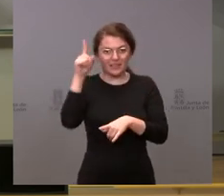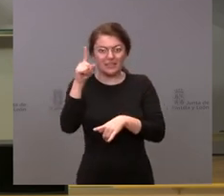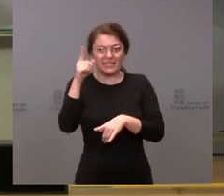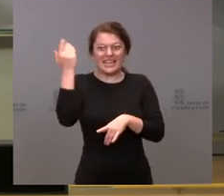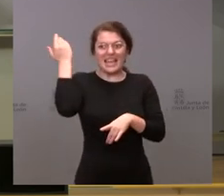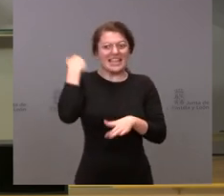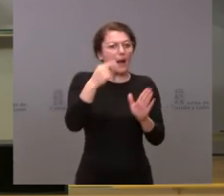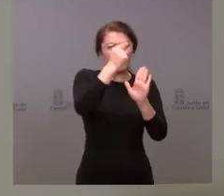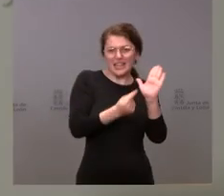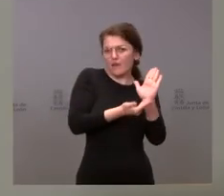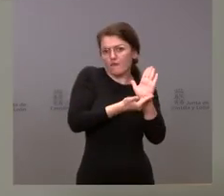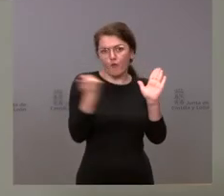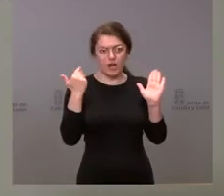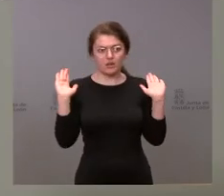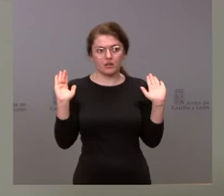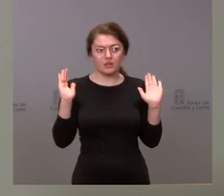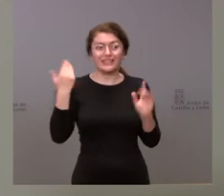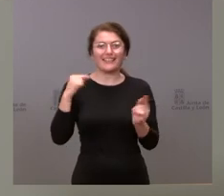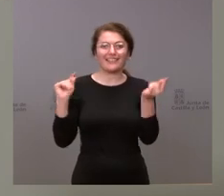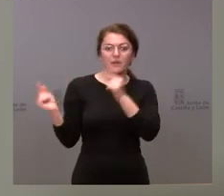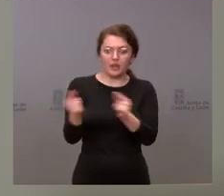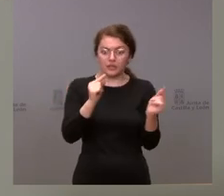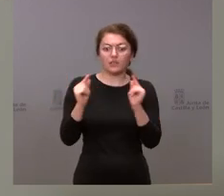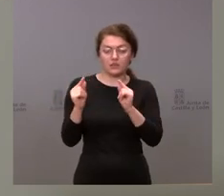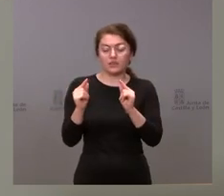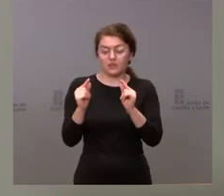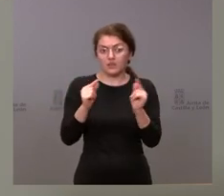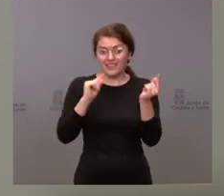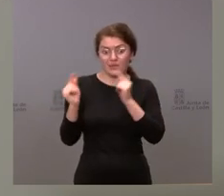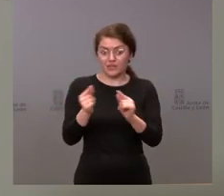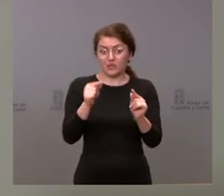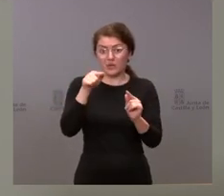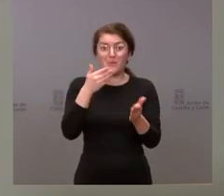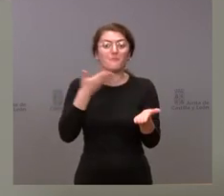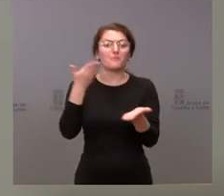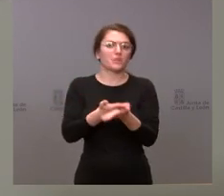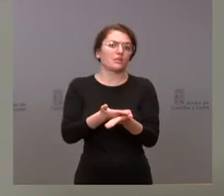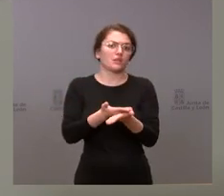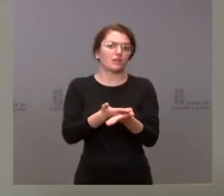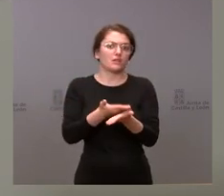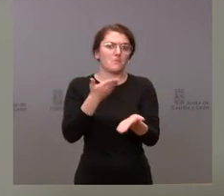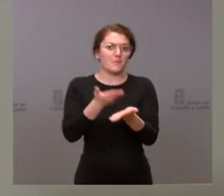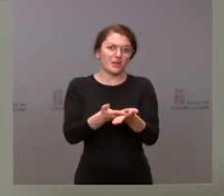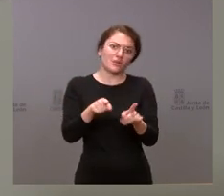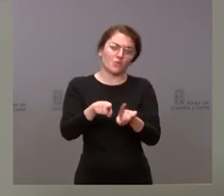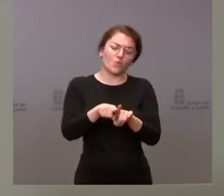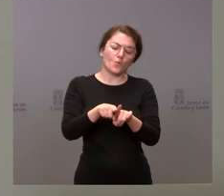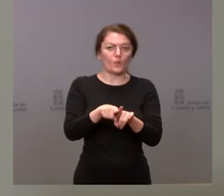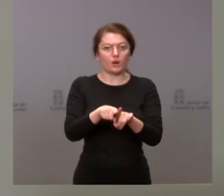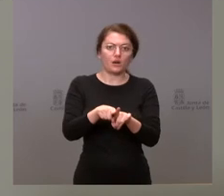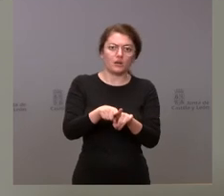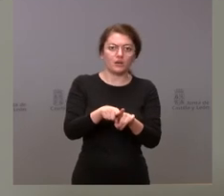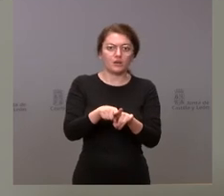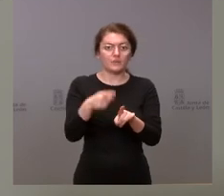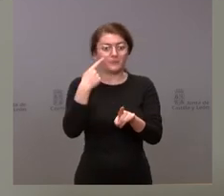se ha debatido y dentro de ese debate se le ha pedido que se valore dentro de de la